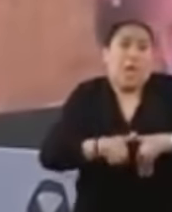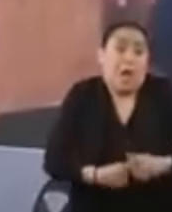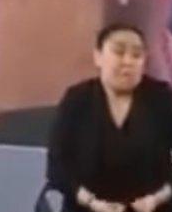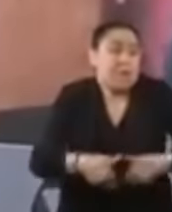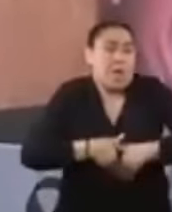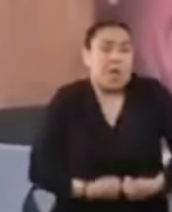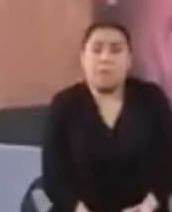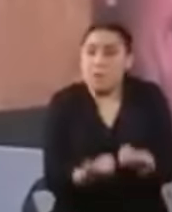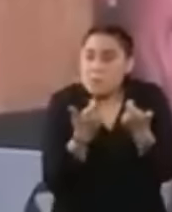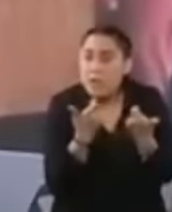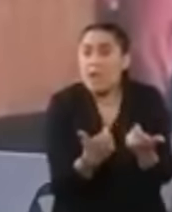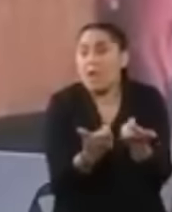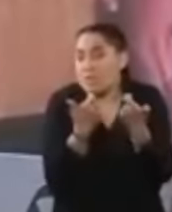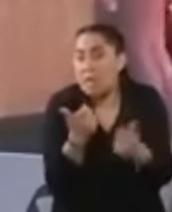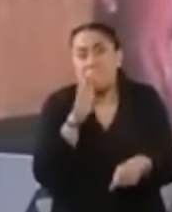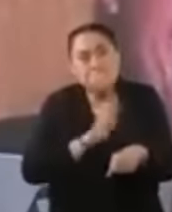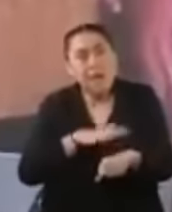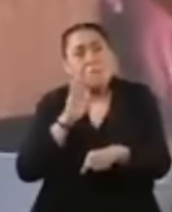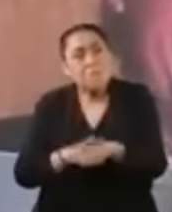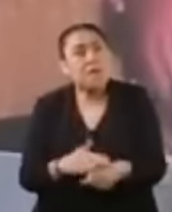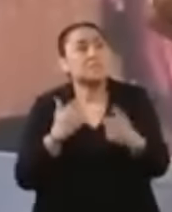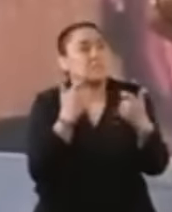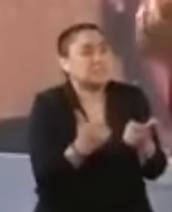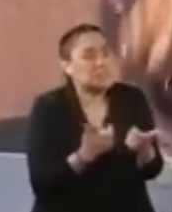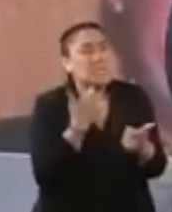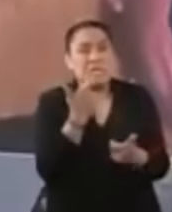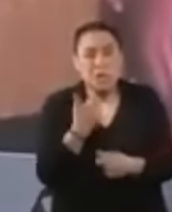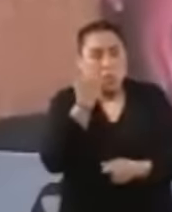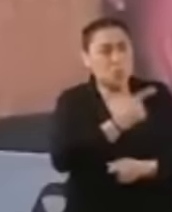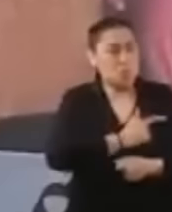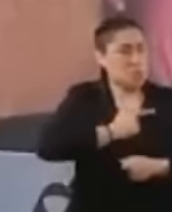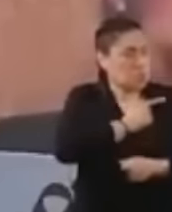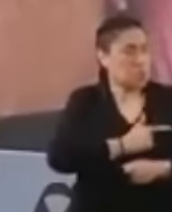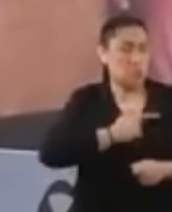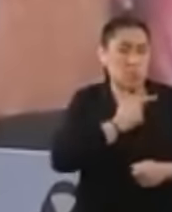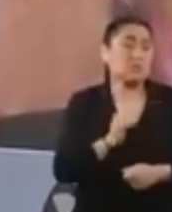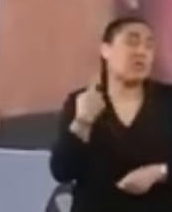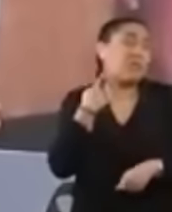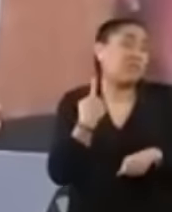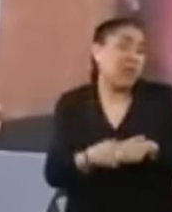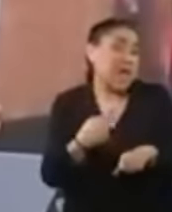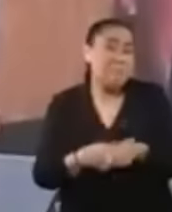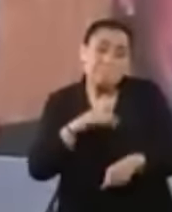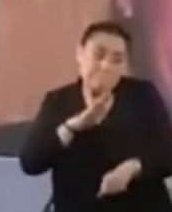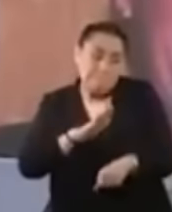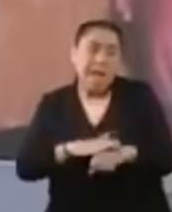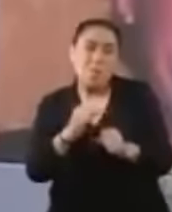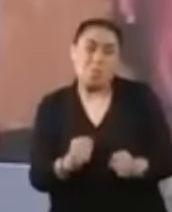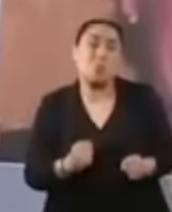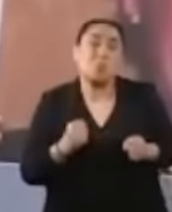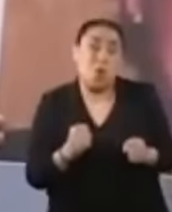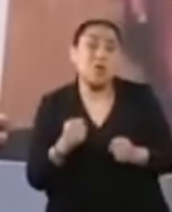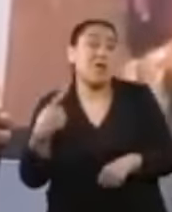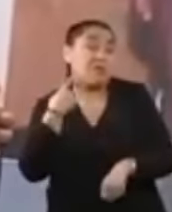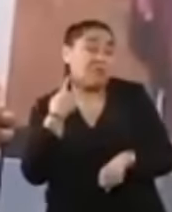dinero, quisieran más porque no tienen llenadera, porque están enfermos de poder y enfermos